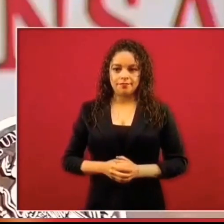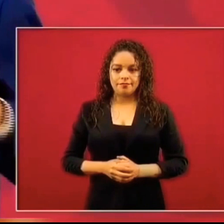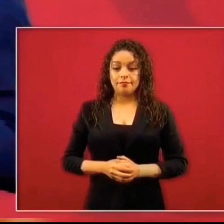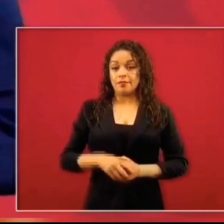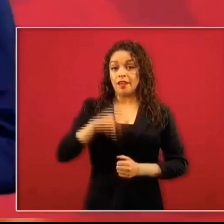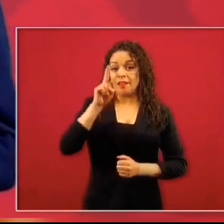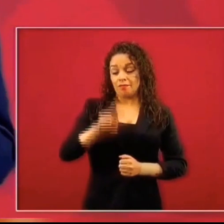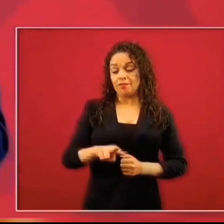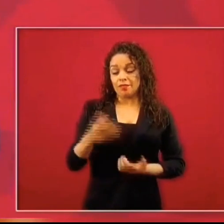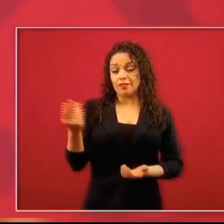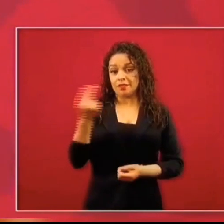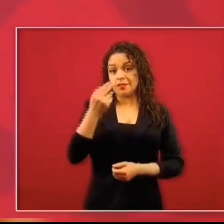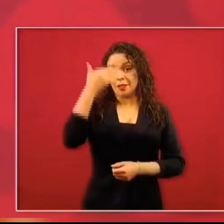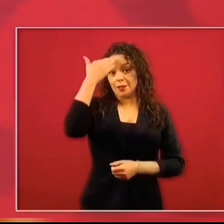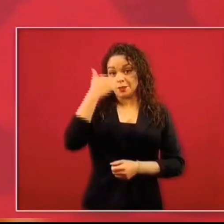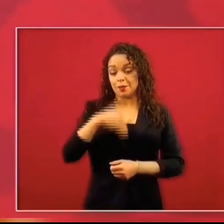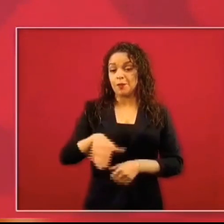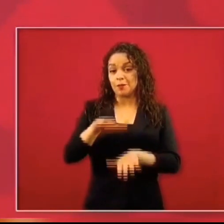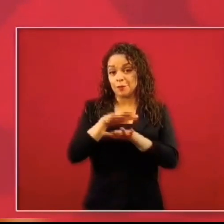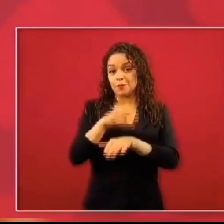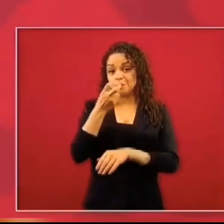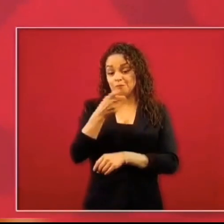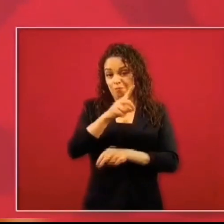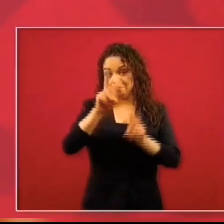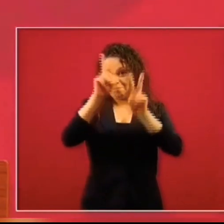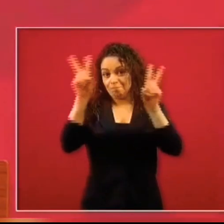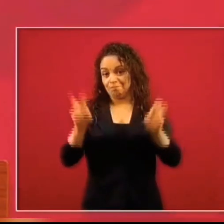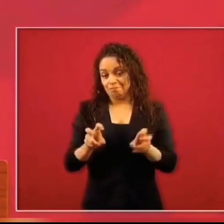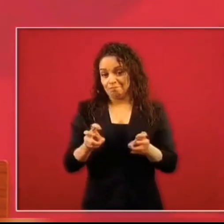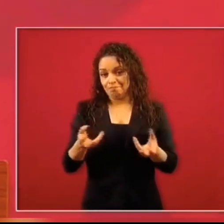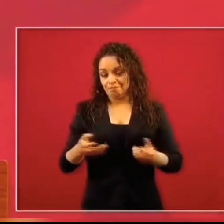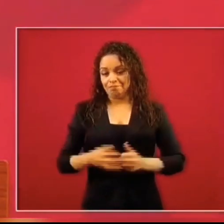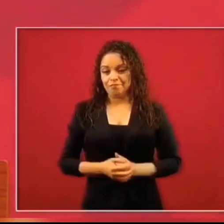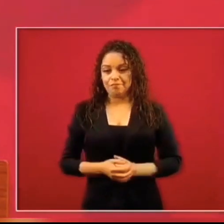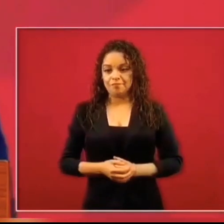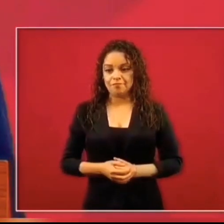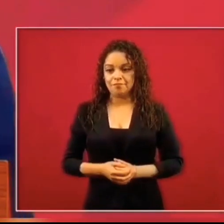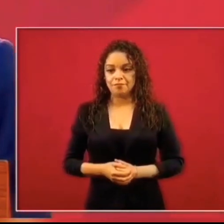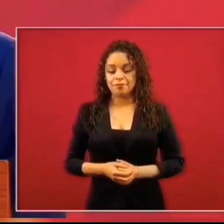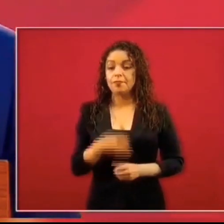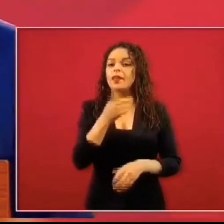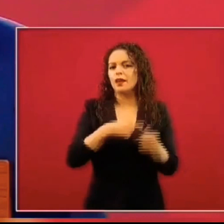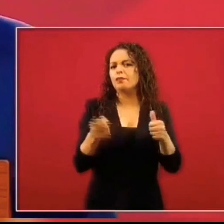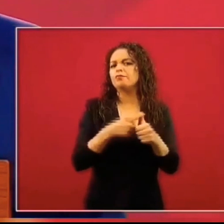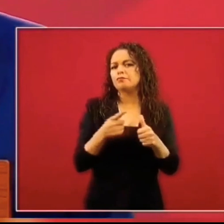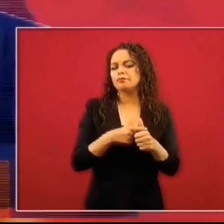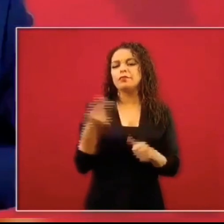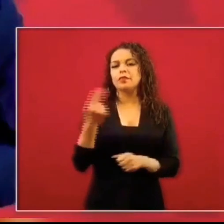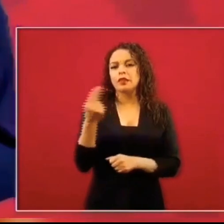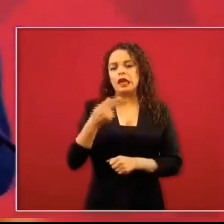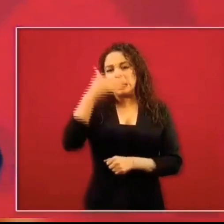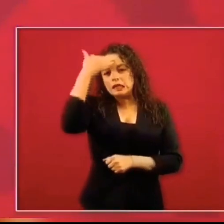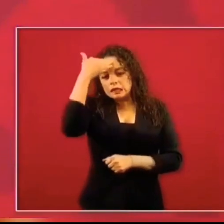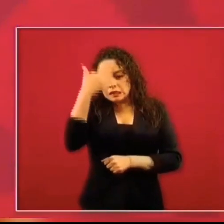sobre este tema. Primero, descubrir cómo funciona